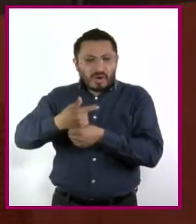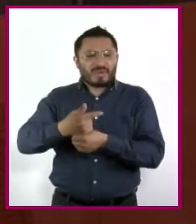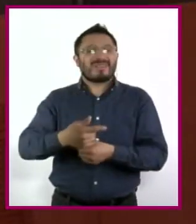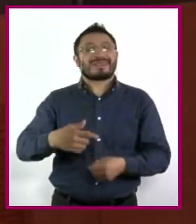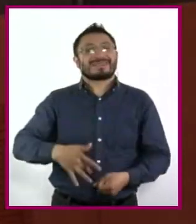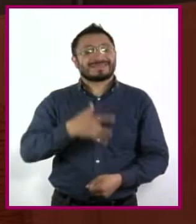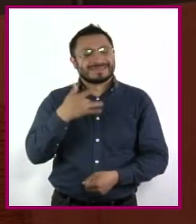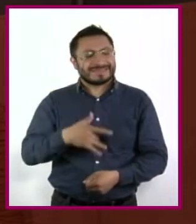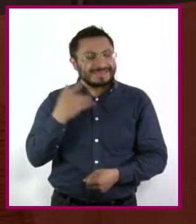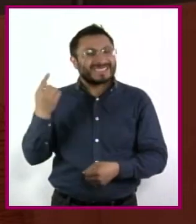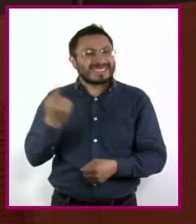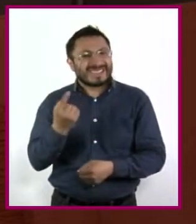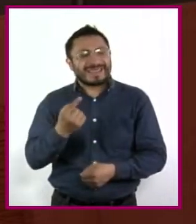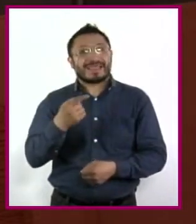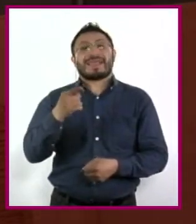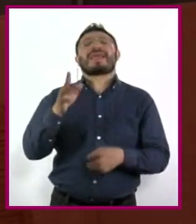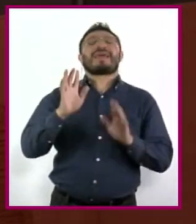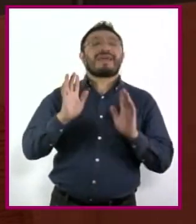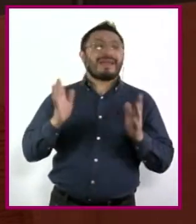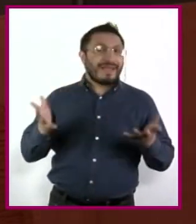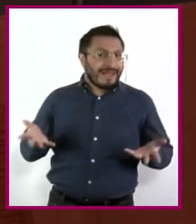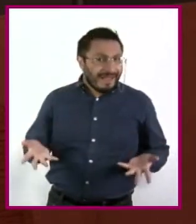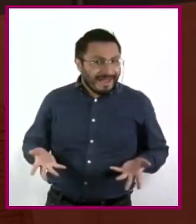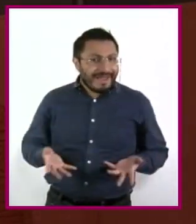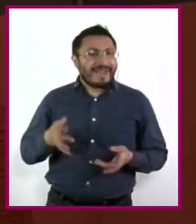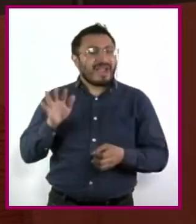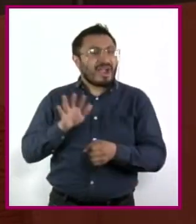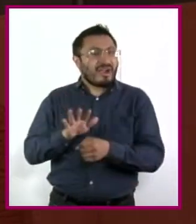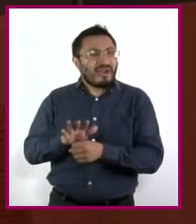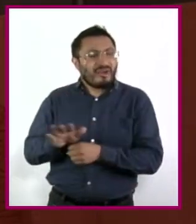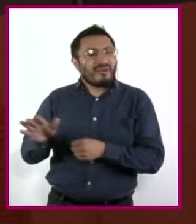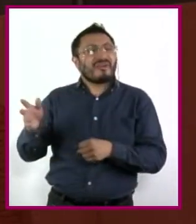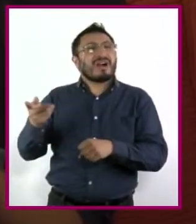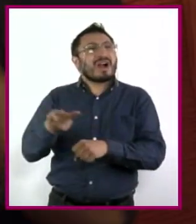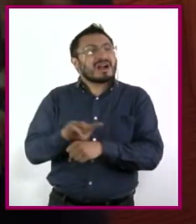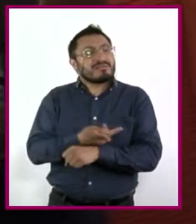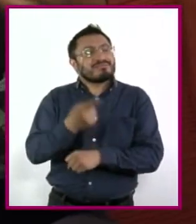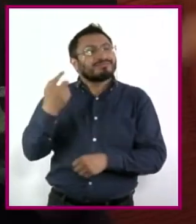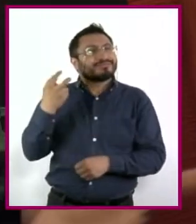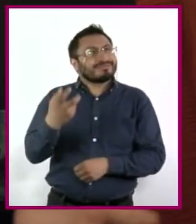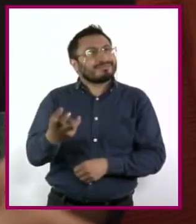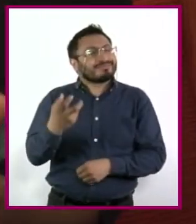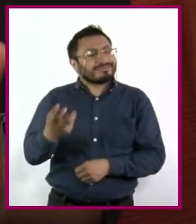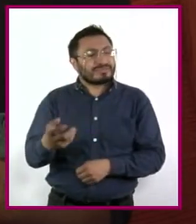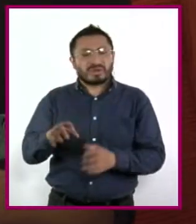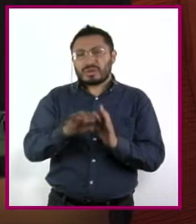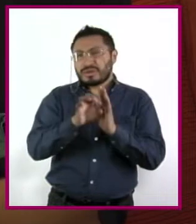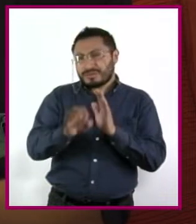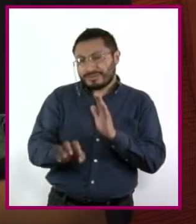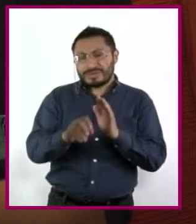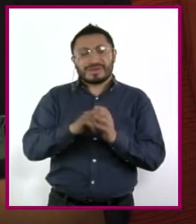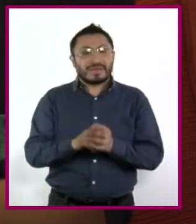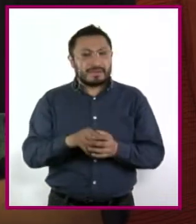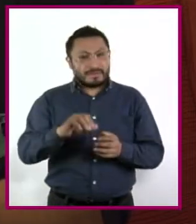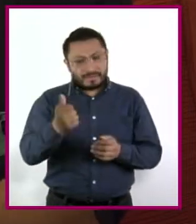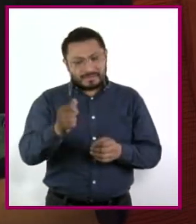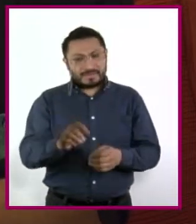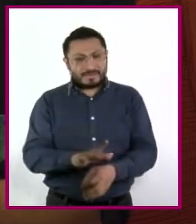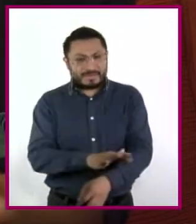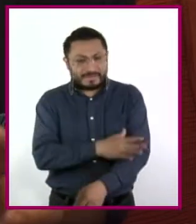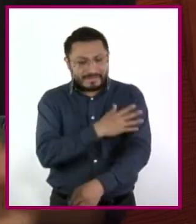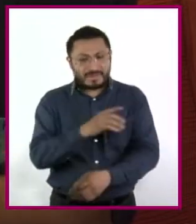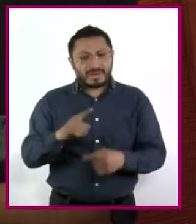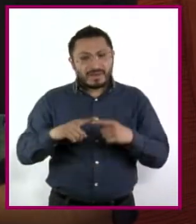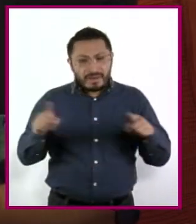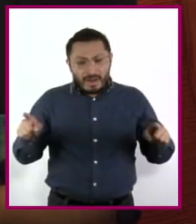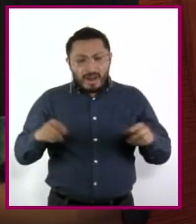sintiendo, piensa en qué fue lo que ocurrió para que te sientas de esa manera. Pongamos un ejemplo con otra emoción. Algo te